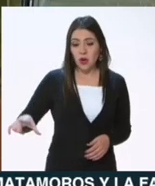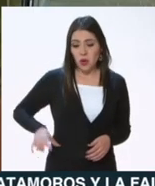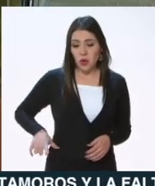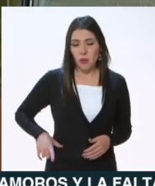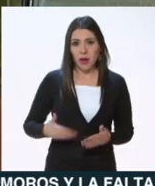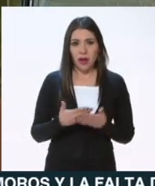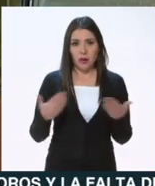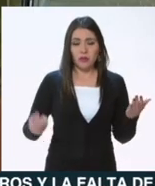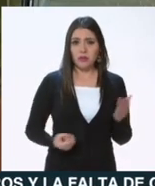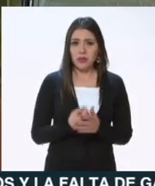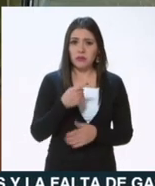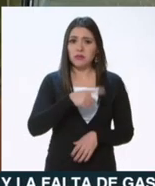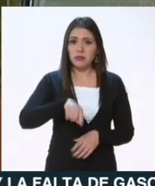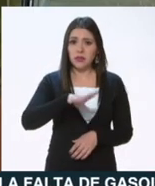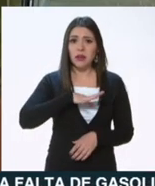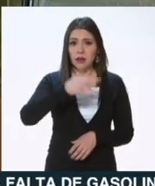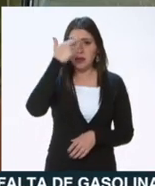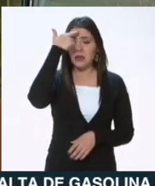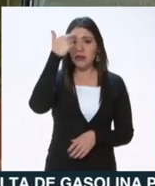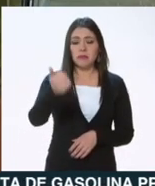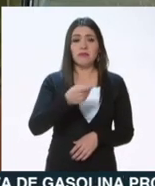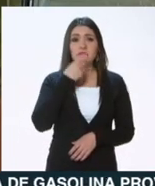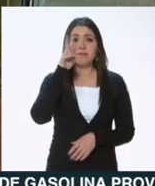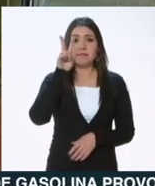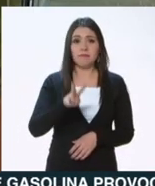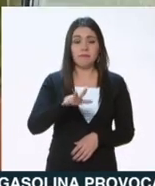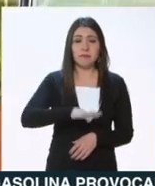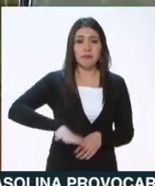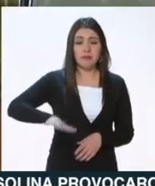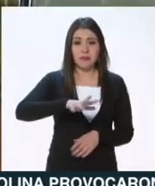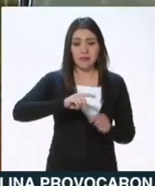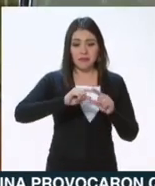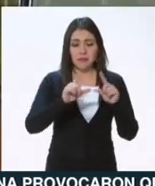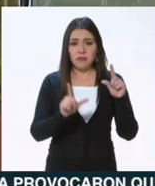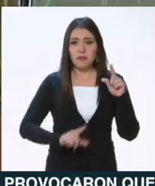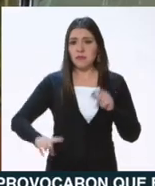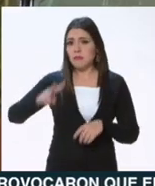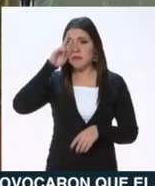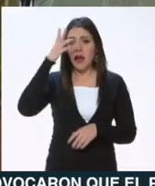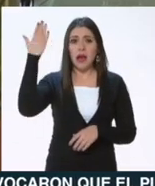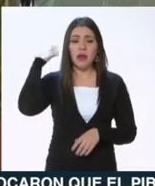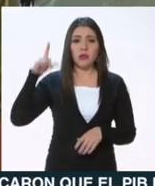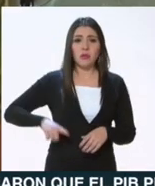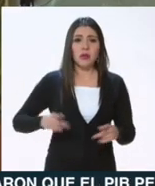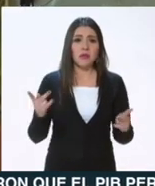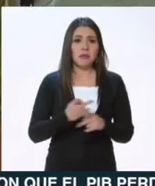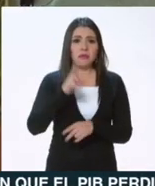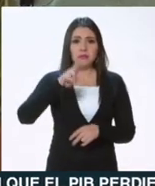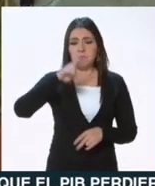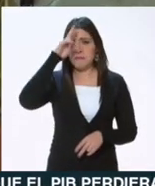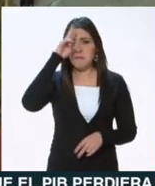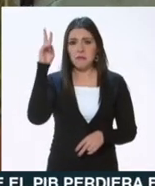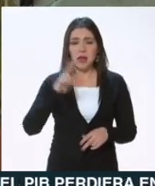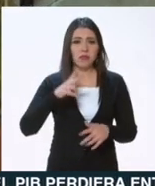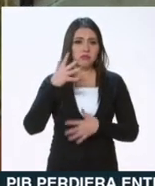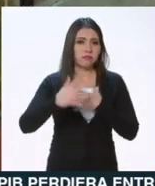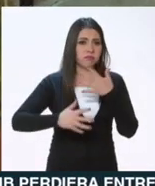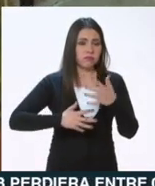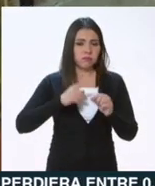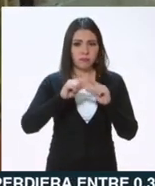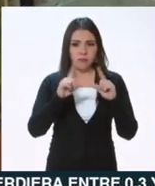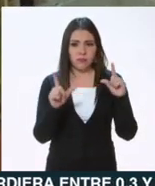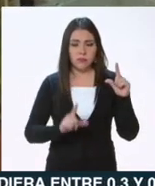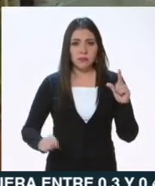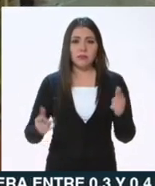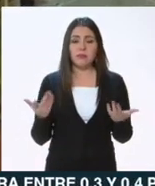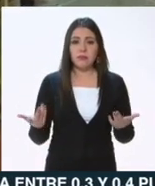cuando dice que nos dejaron en pésimas condiciones el país. Entonces, sí tenemos grandes deficiencias en términos generales y